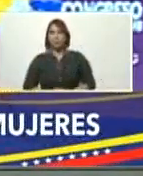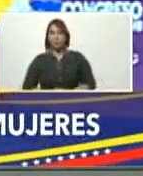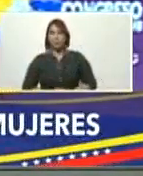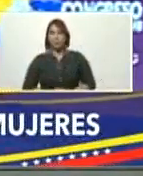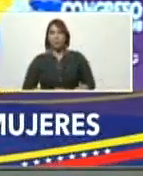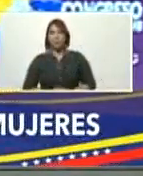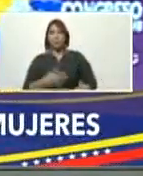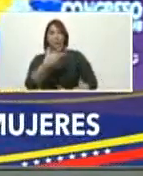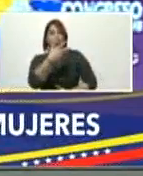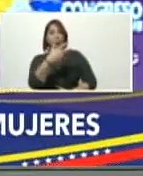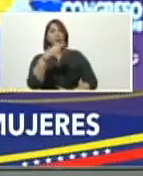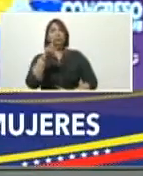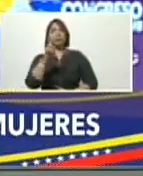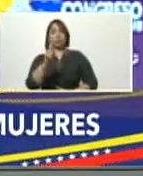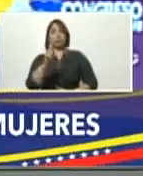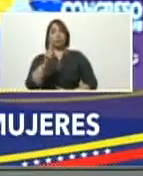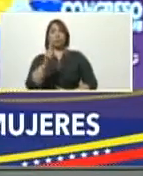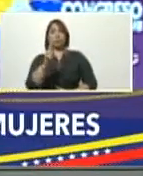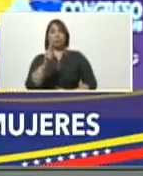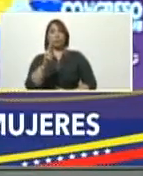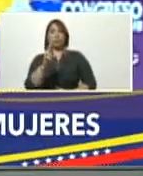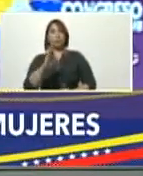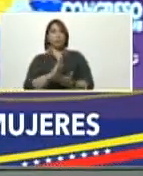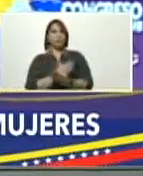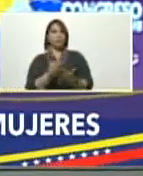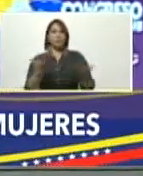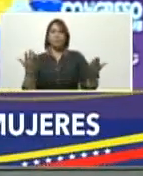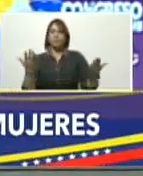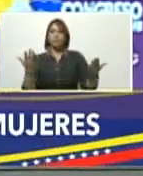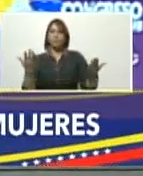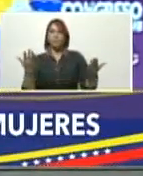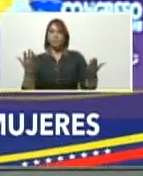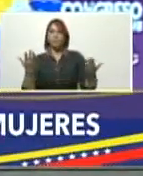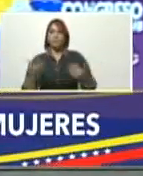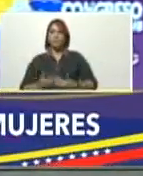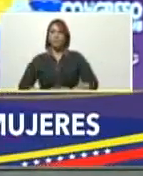Tres, me asustaron, ¿vale?